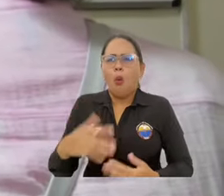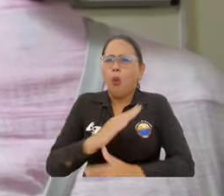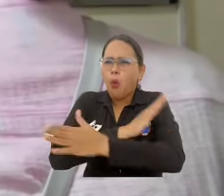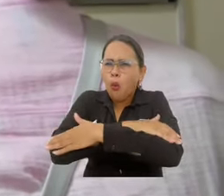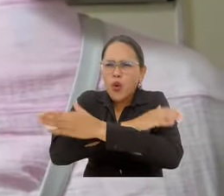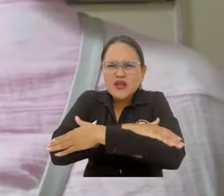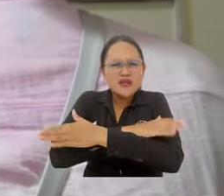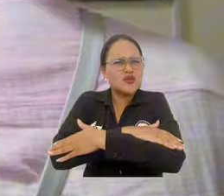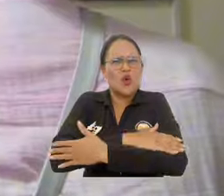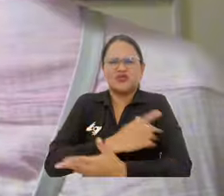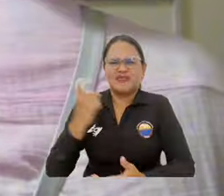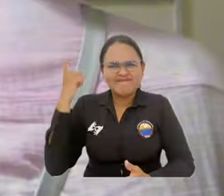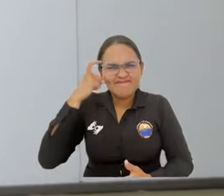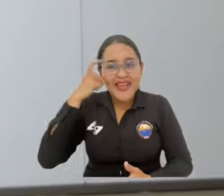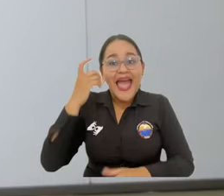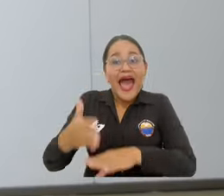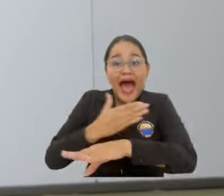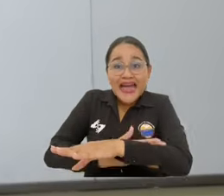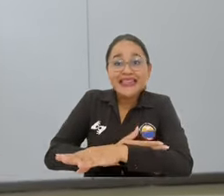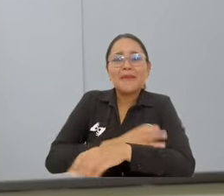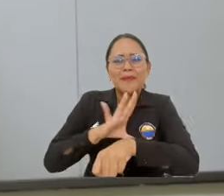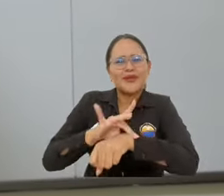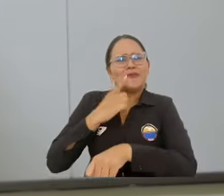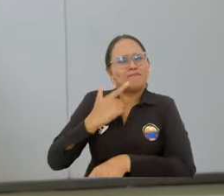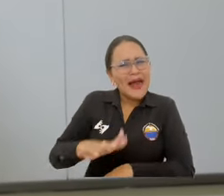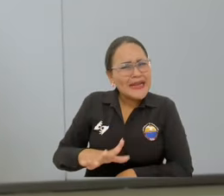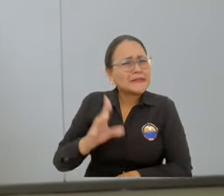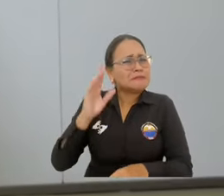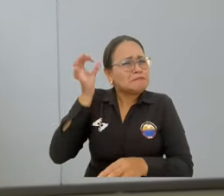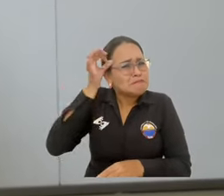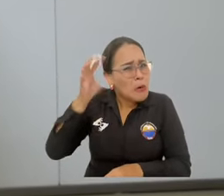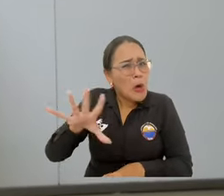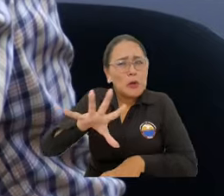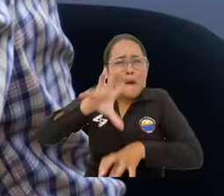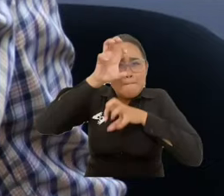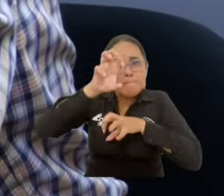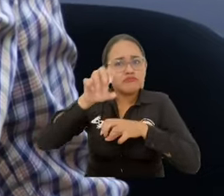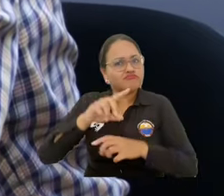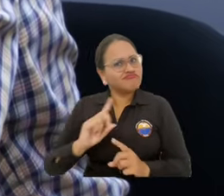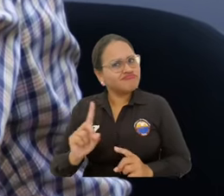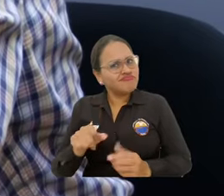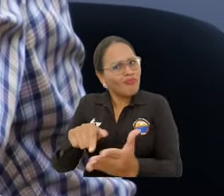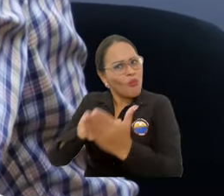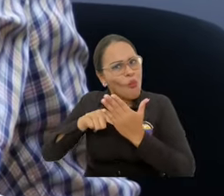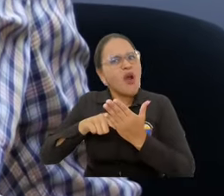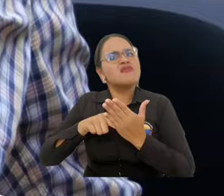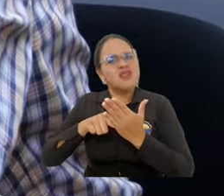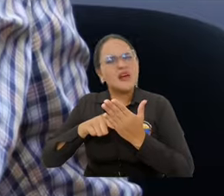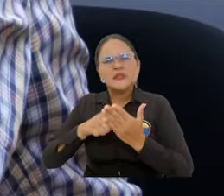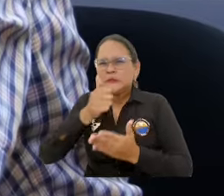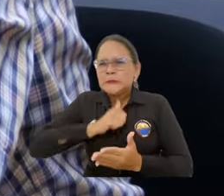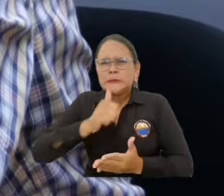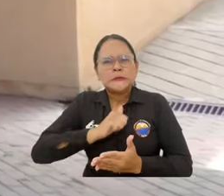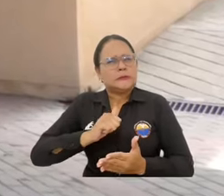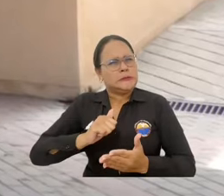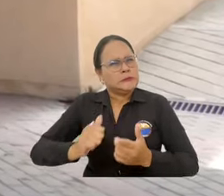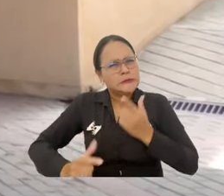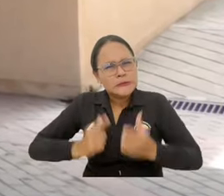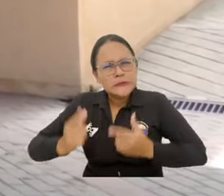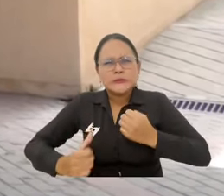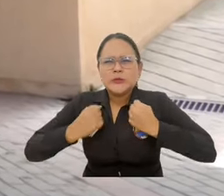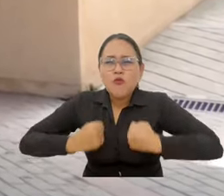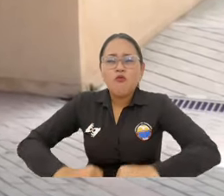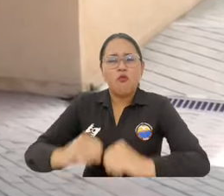que su dictamen médico decía que podría tener problemas de aprendizaje, Vanessa, con sus ganas, me demostró un gran ejemplo